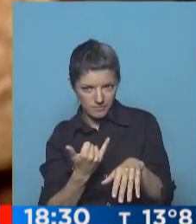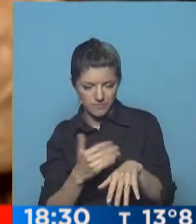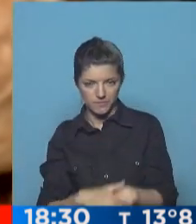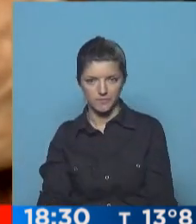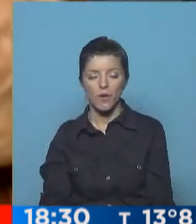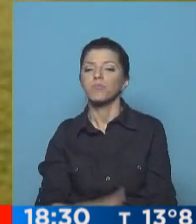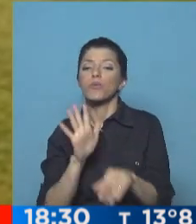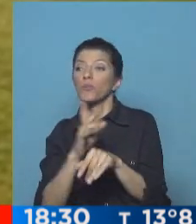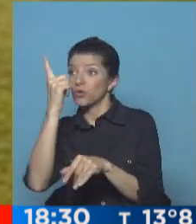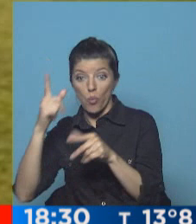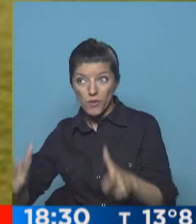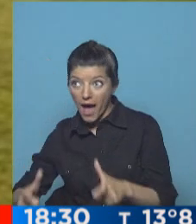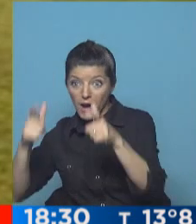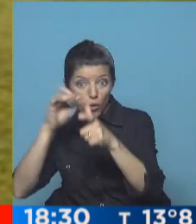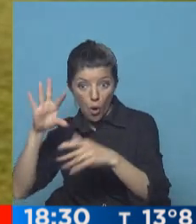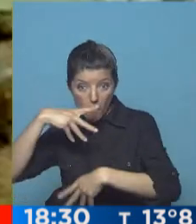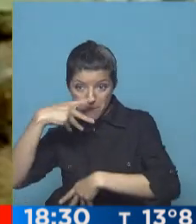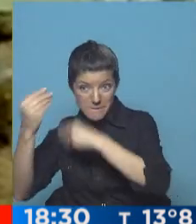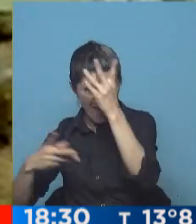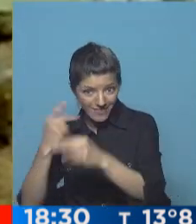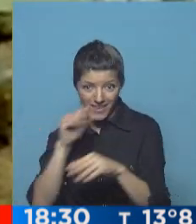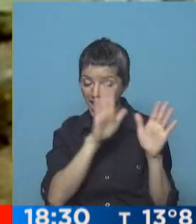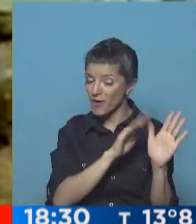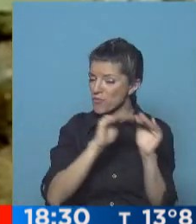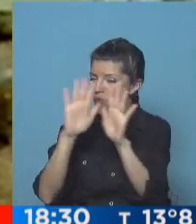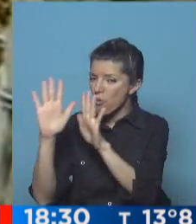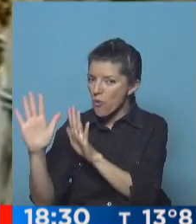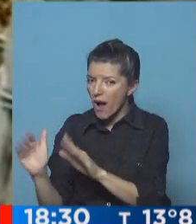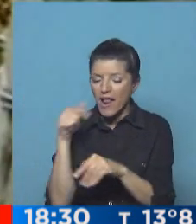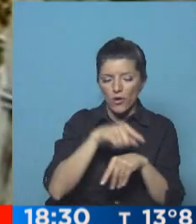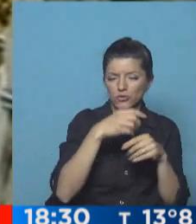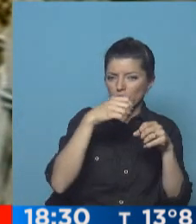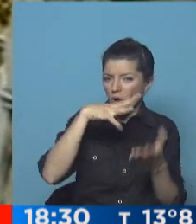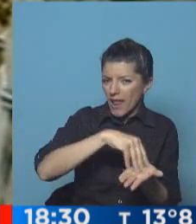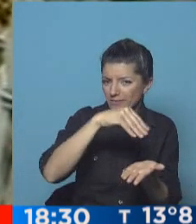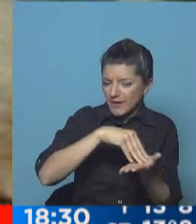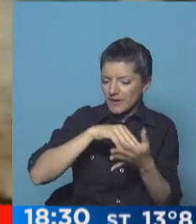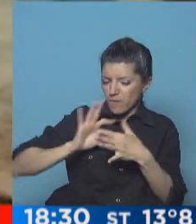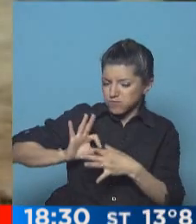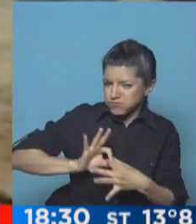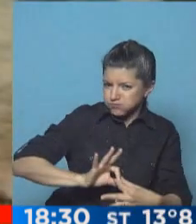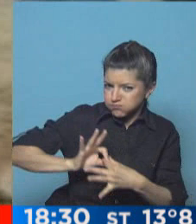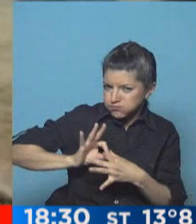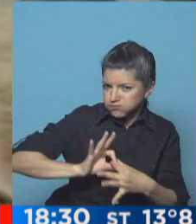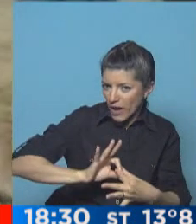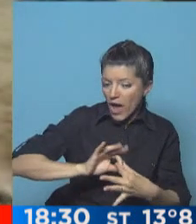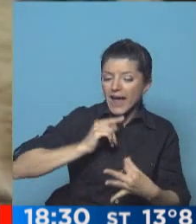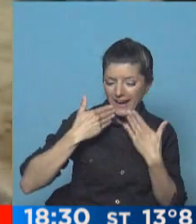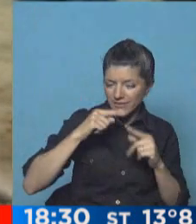Son como las de los árboles o las plantas. Nos aferran a la tierra. Nos